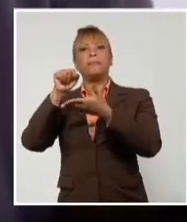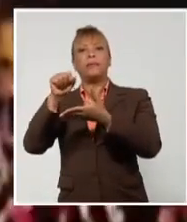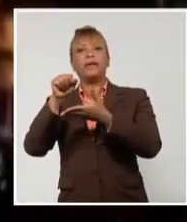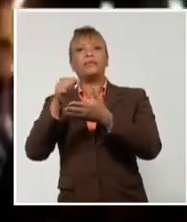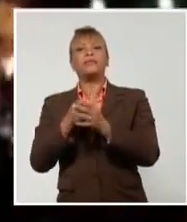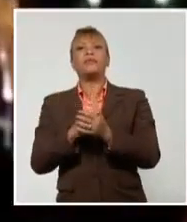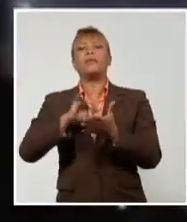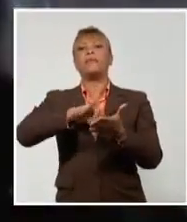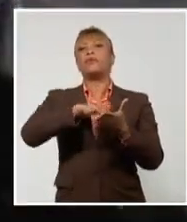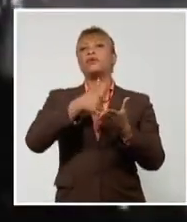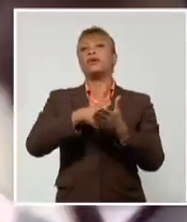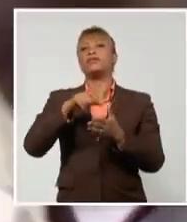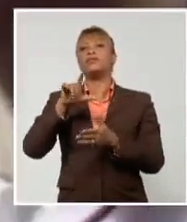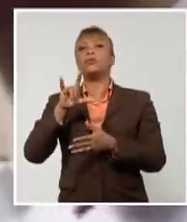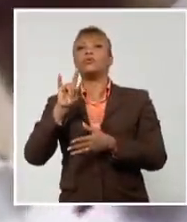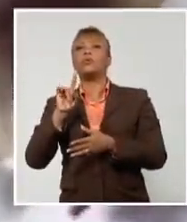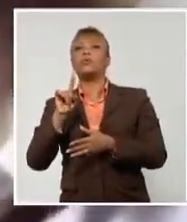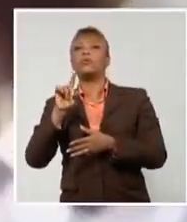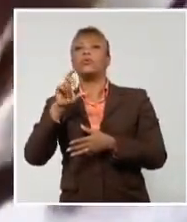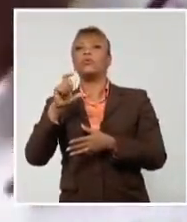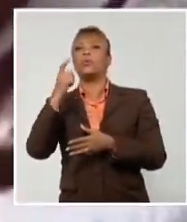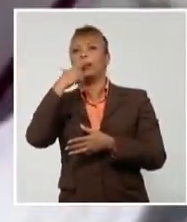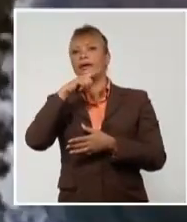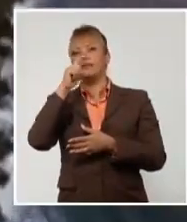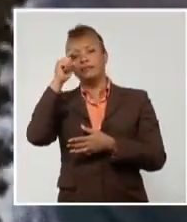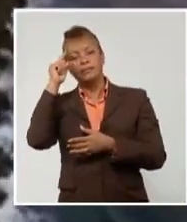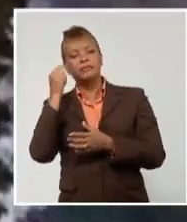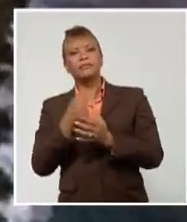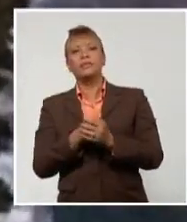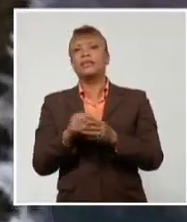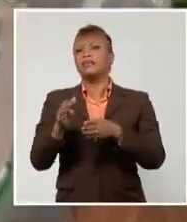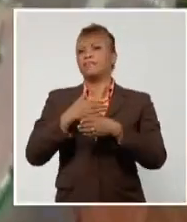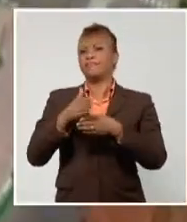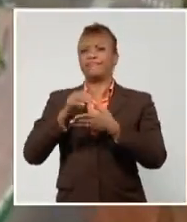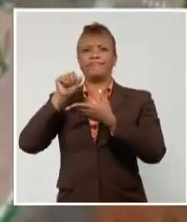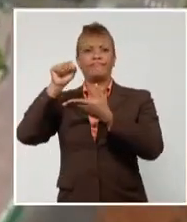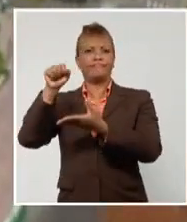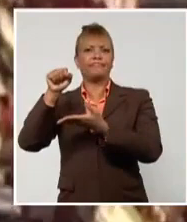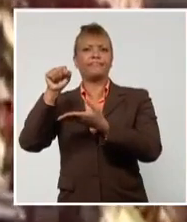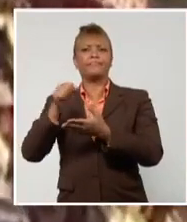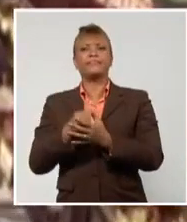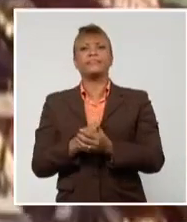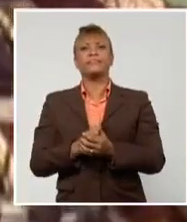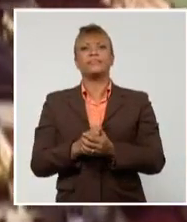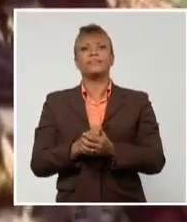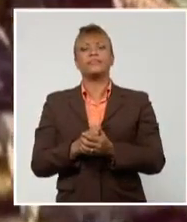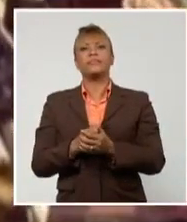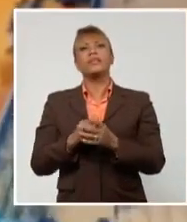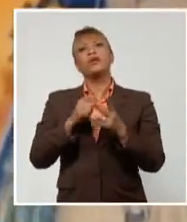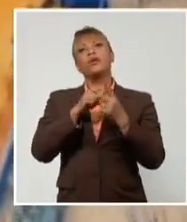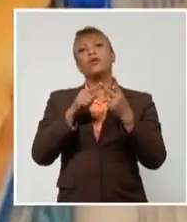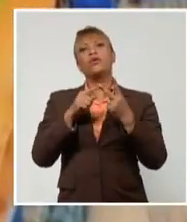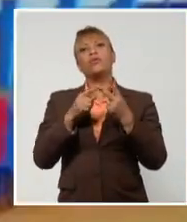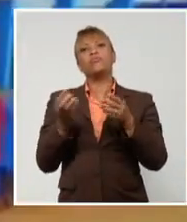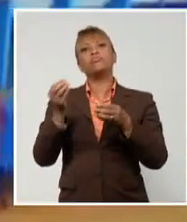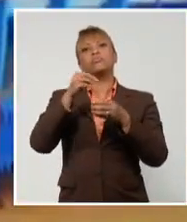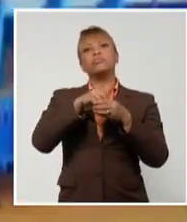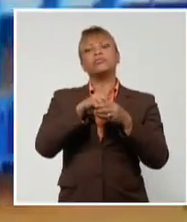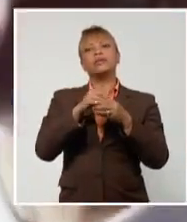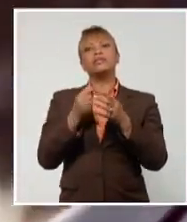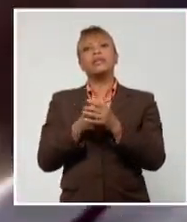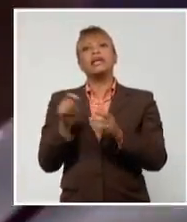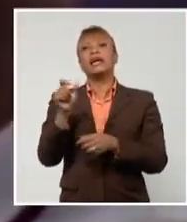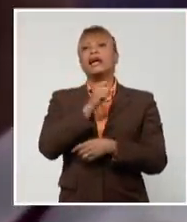proyecto Lucas, la Feria Internacional Cuba Disco, Billboard, entre otros. El dúo formó parte del elenco de la canción